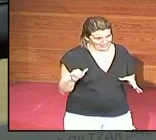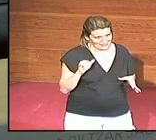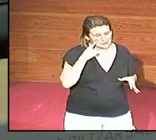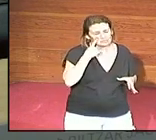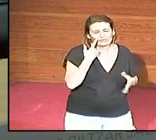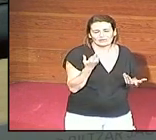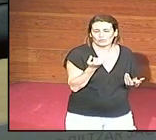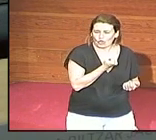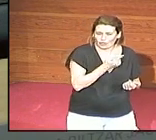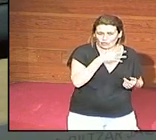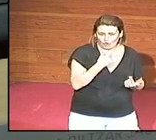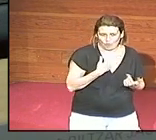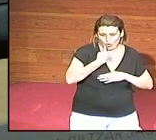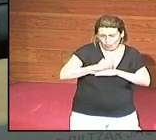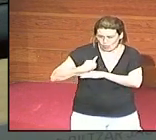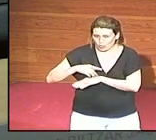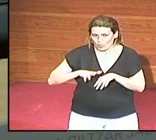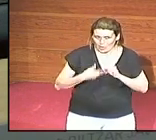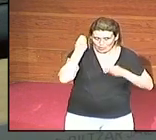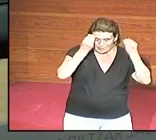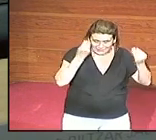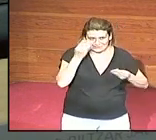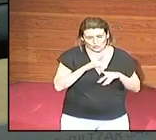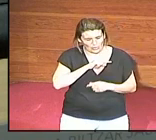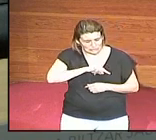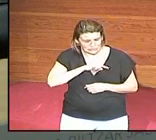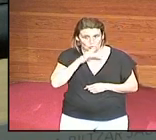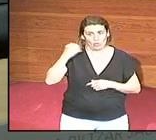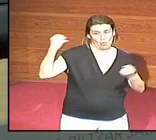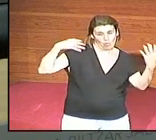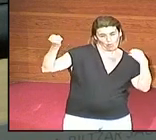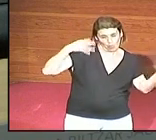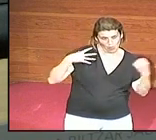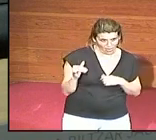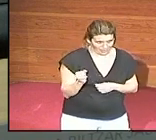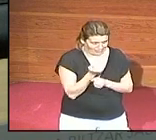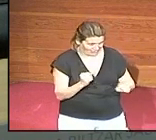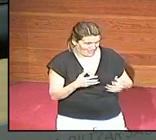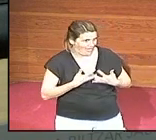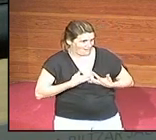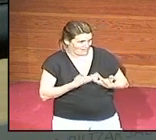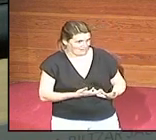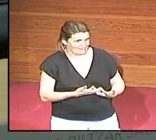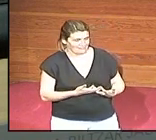órdenes cuando se piensa y cuando te están bombardeando, pero, pero bueno,